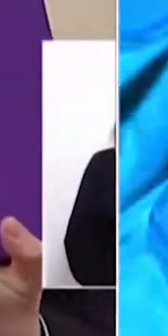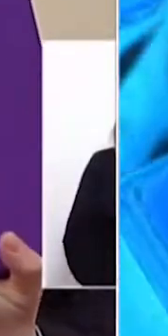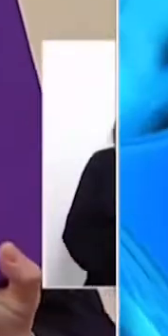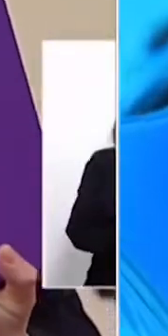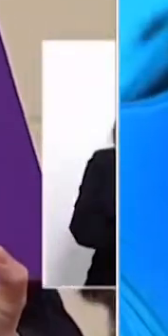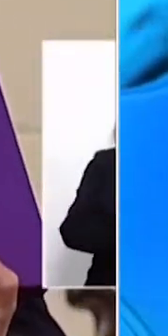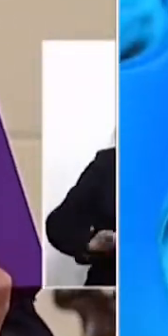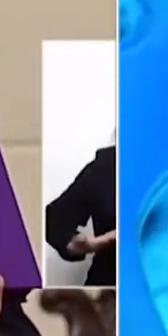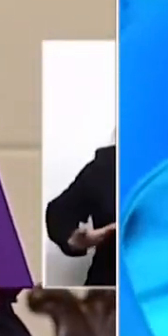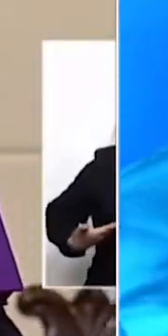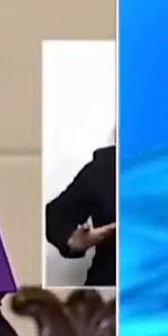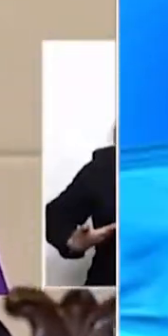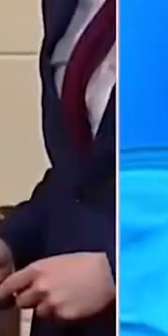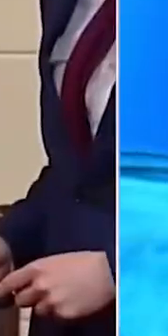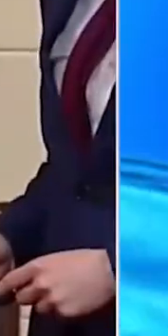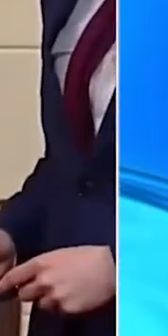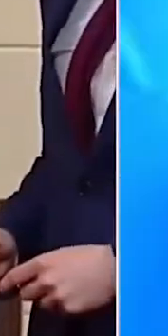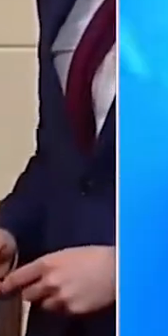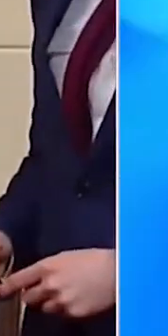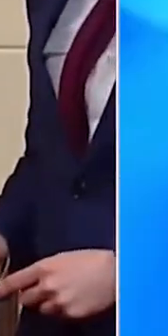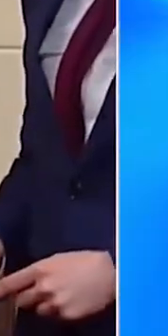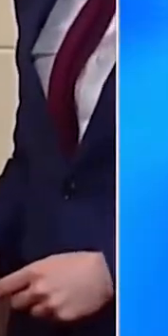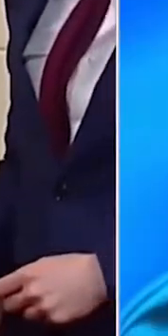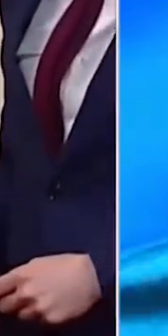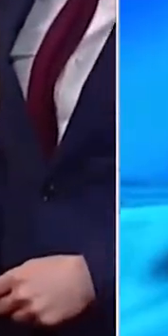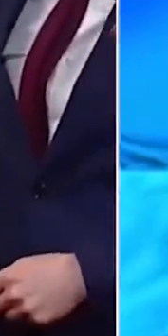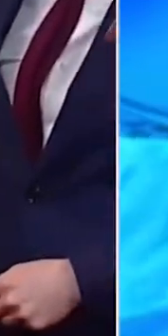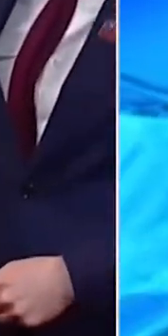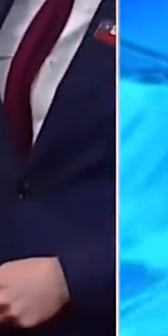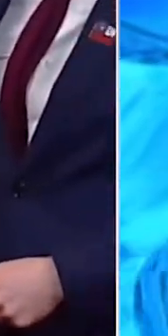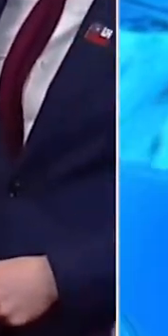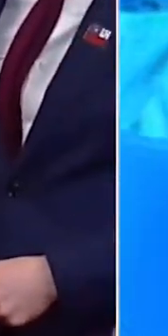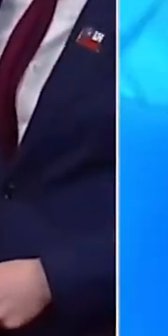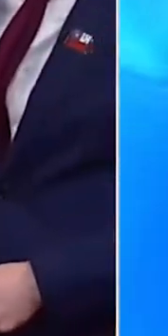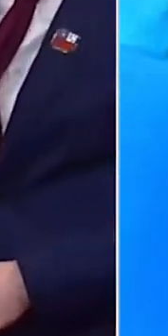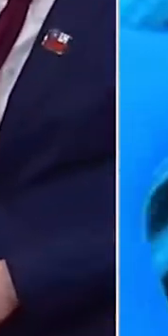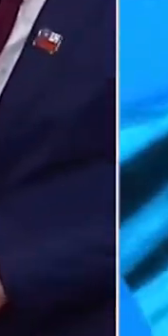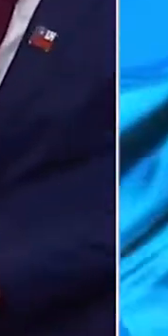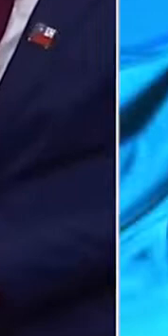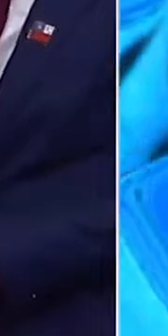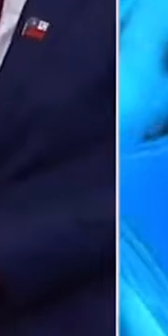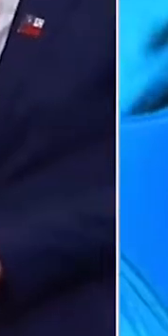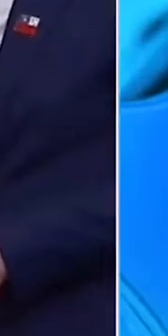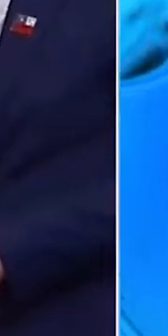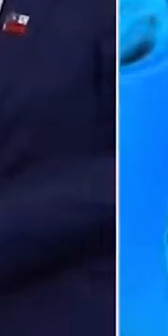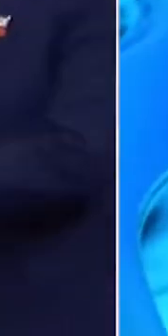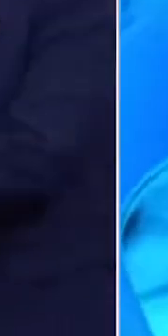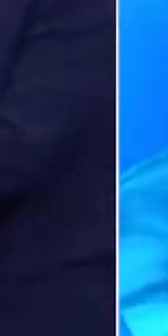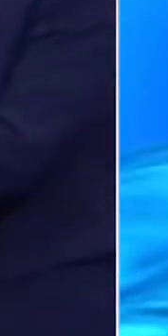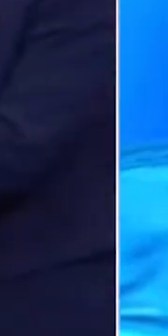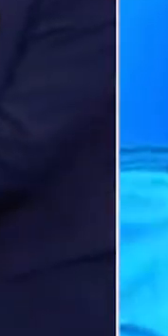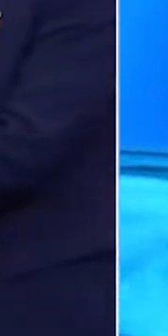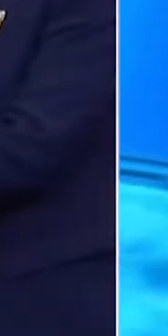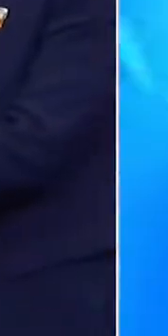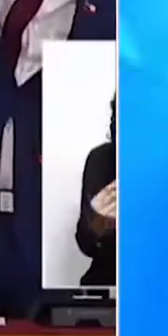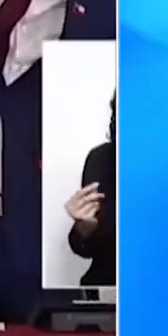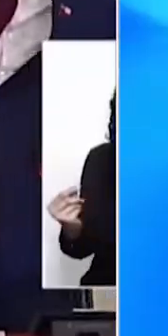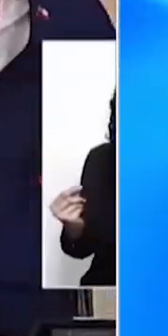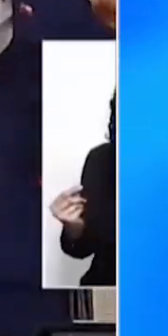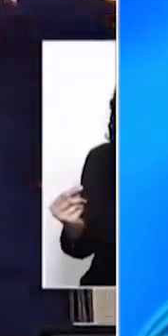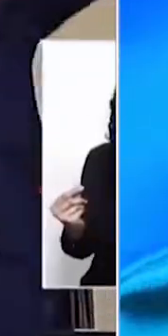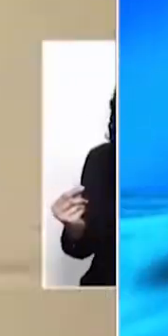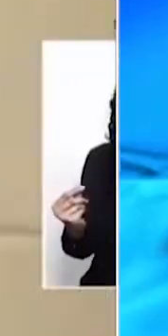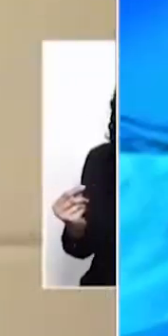en donde el mercado opera de manera muy libre en materias tan sensibles como son educación,